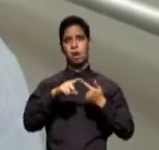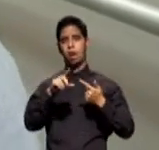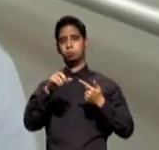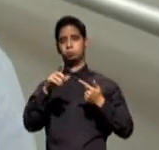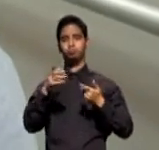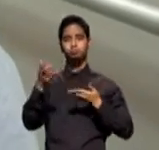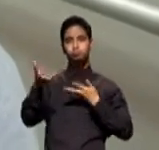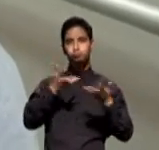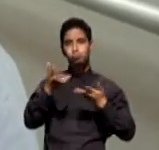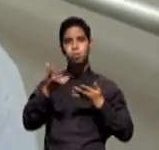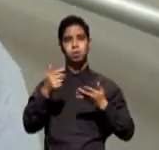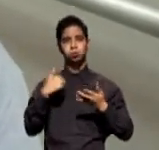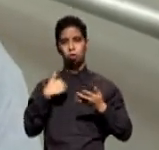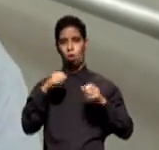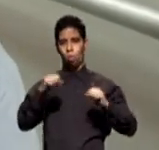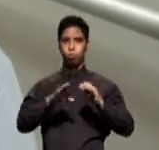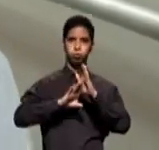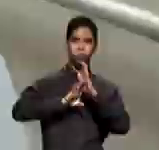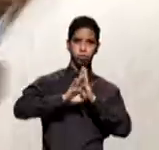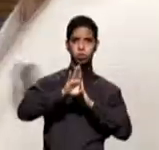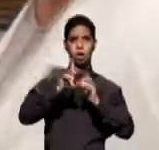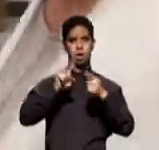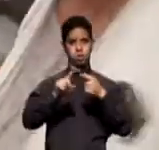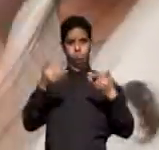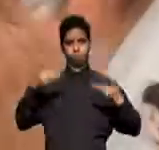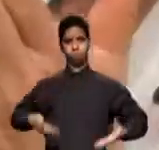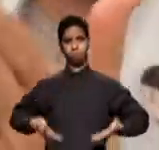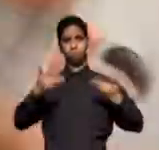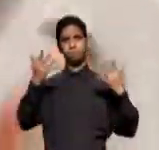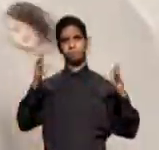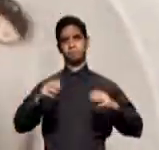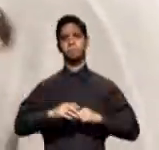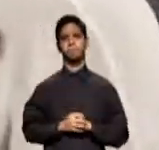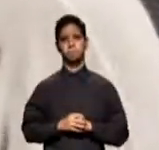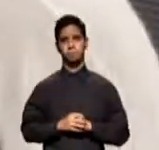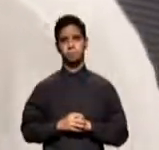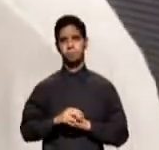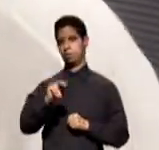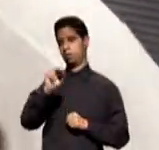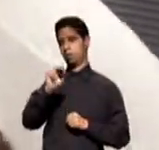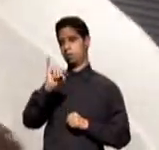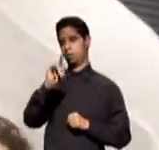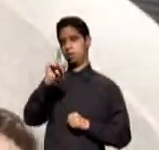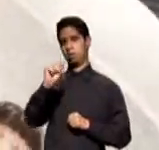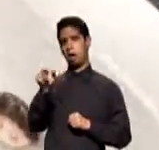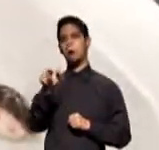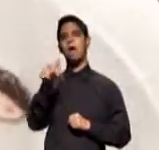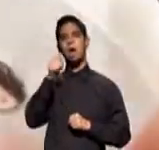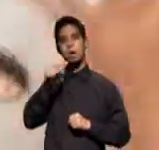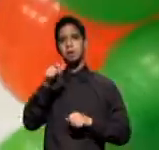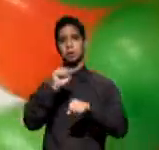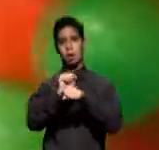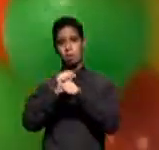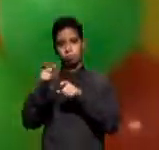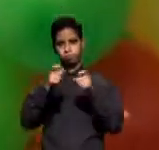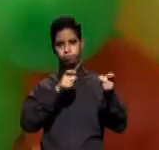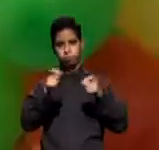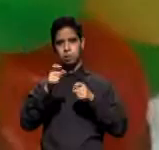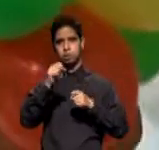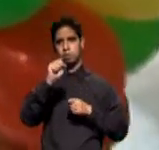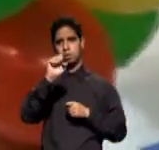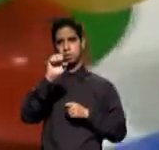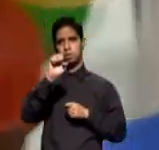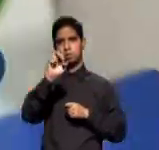me he podido desarrollar como lo he hecho hoy en día. Nilda Morales es la directora ejecutiva de SER. ¡Ya